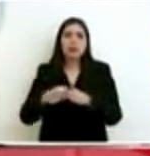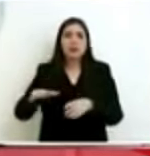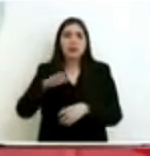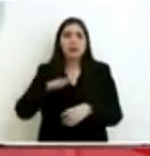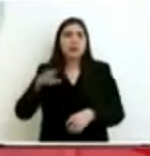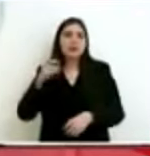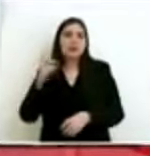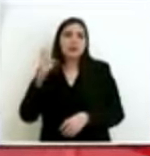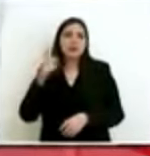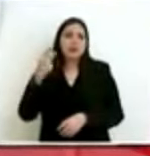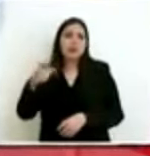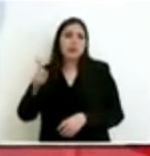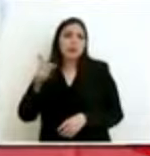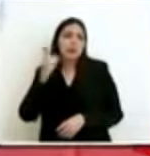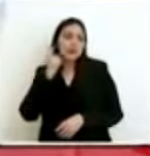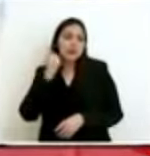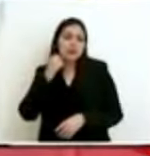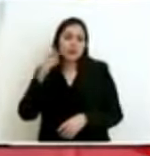no.